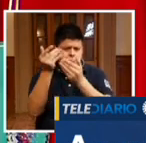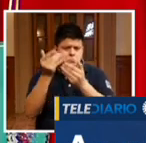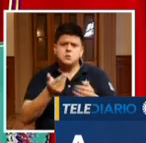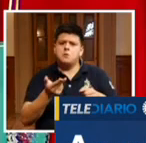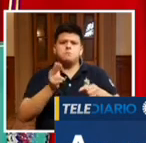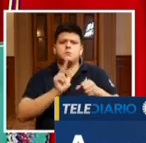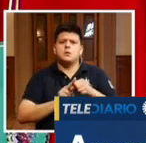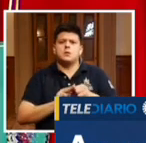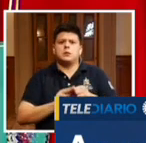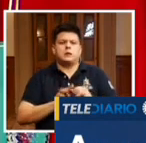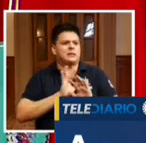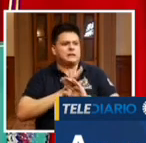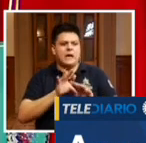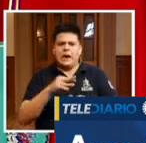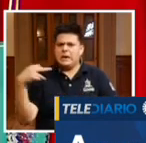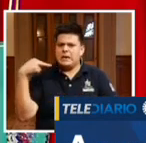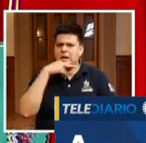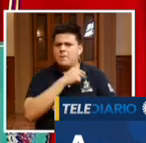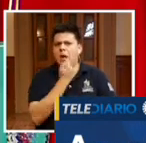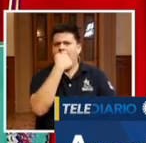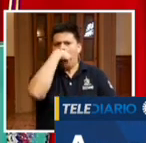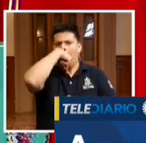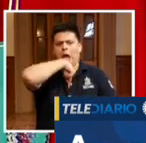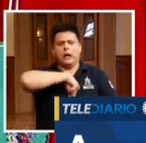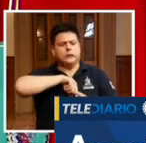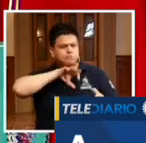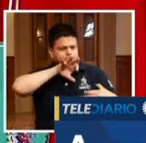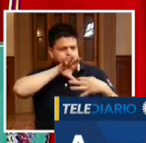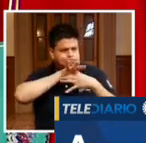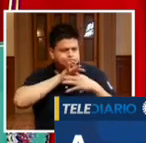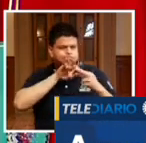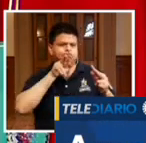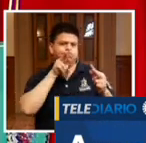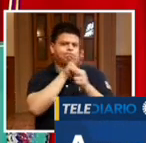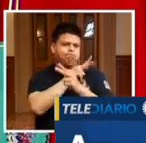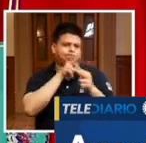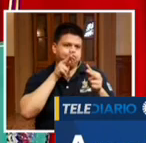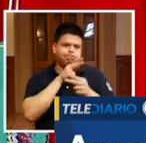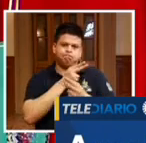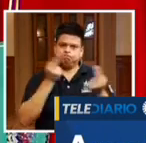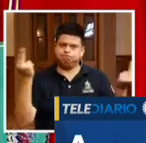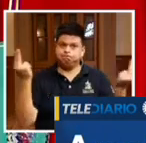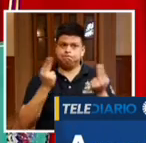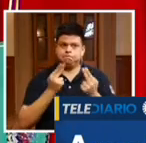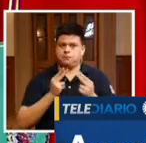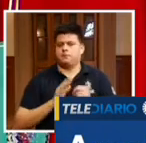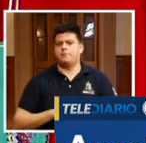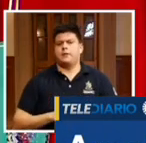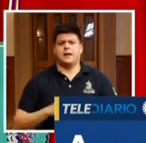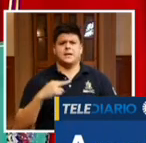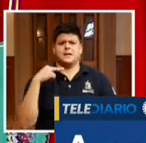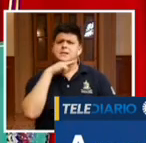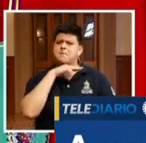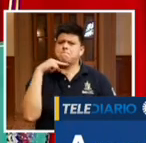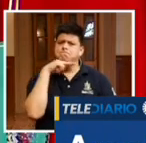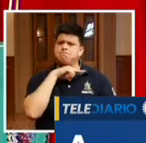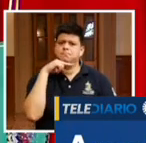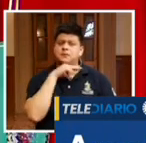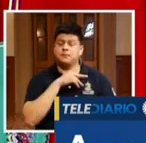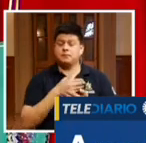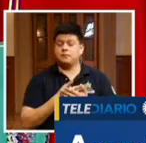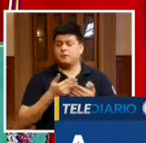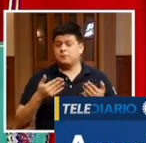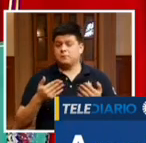para intubarse, que es colocar un tubo en la garganta y conectarse a un respirador inmediatamente.